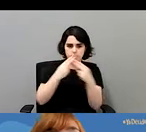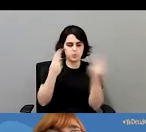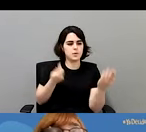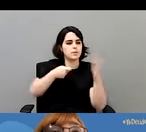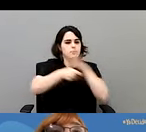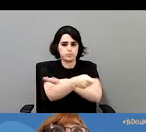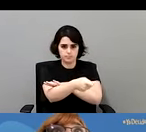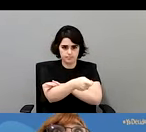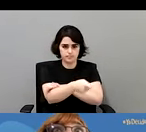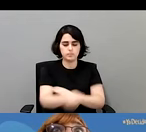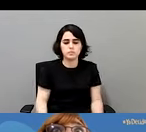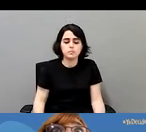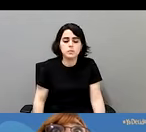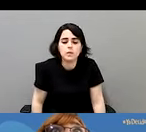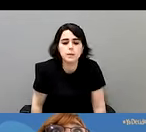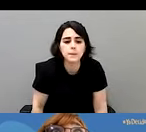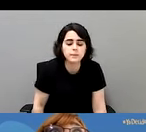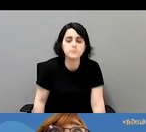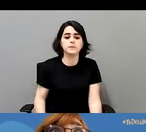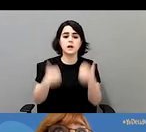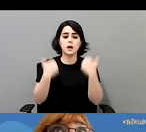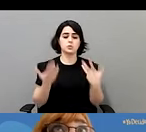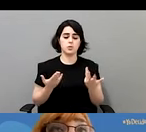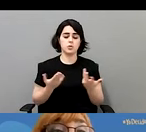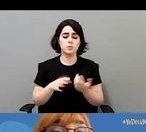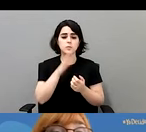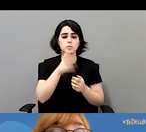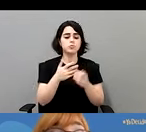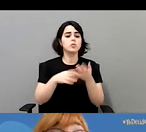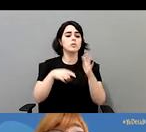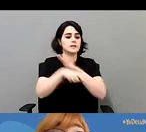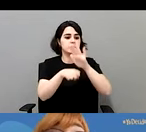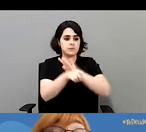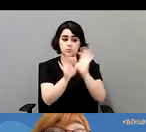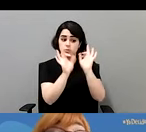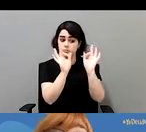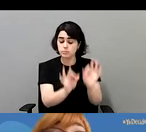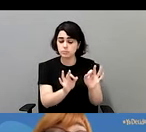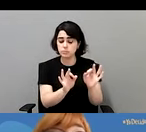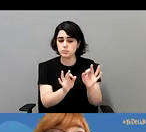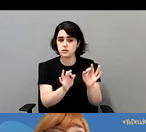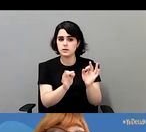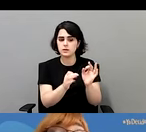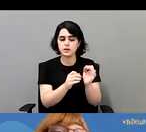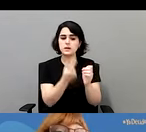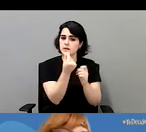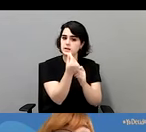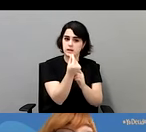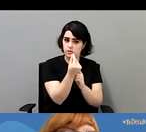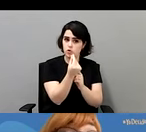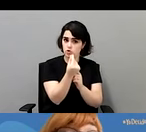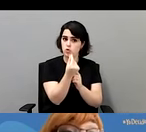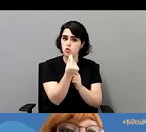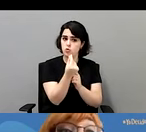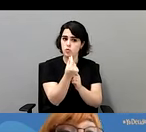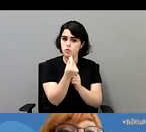¿Vale? Con lo cual, por ese trámite que es la gestión, va a haber parte del dinero que